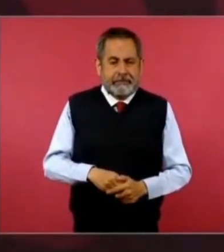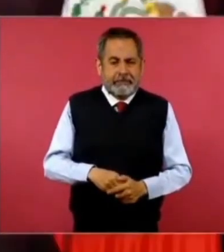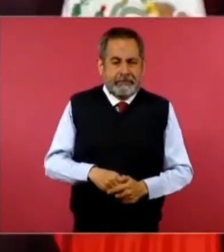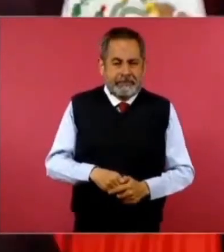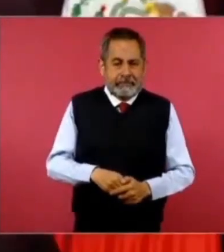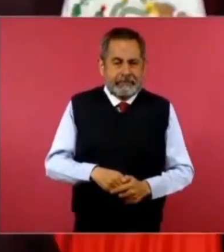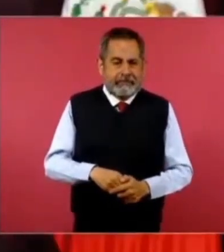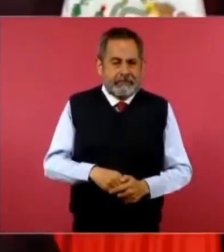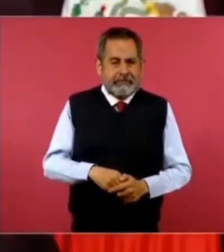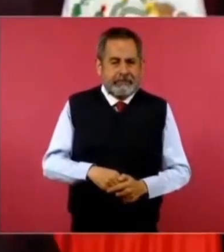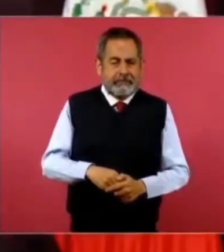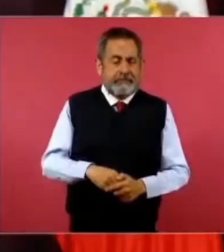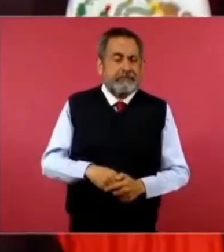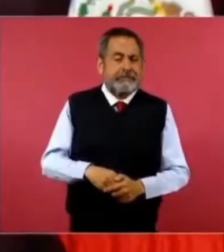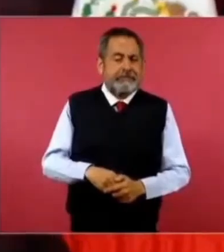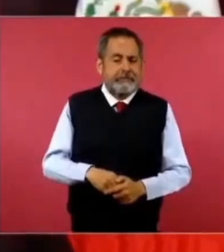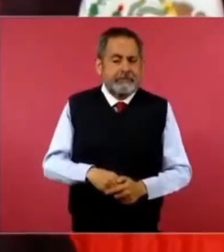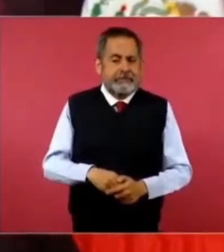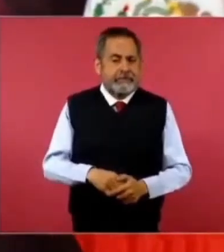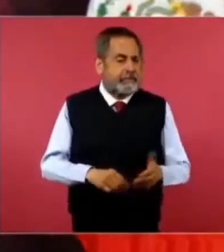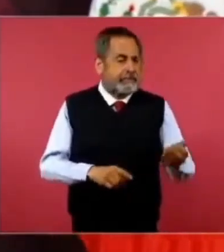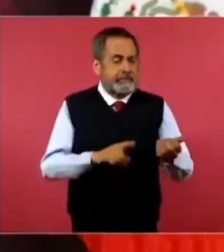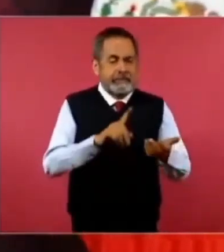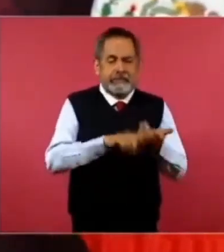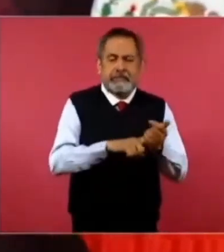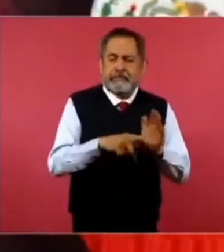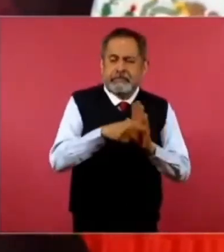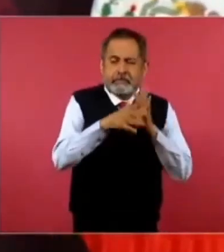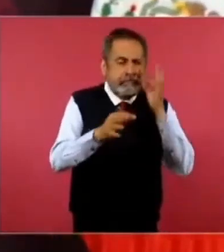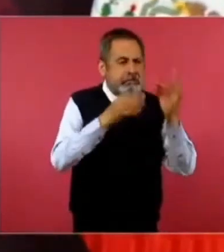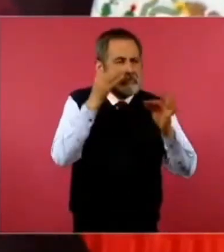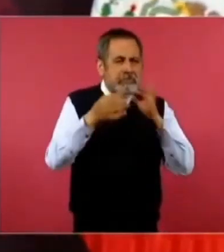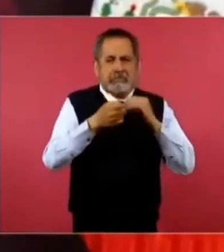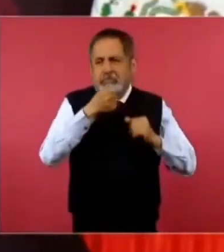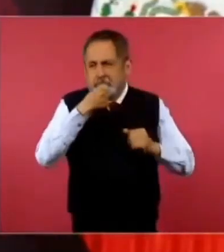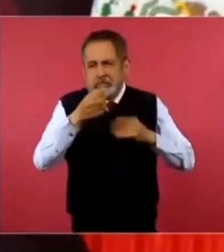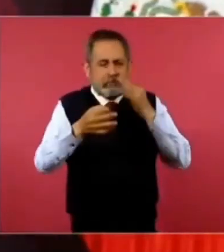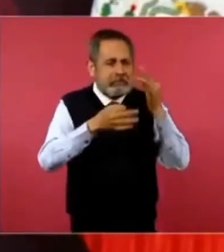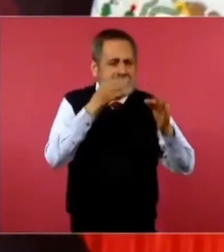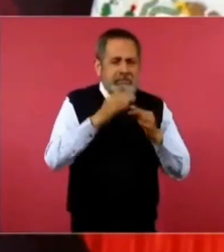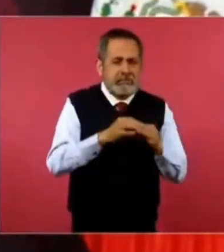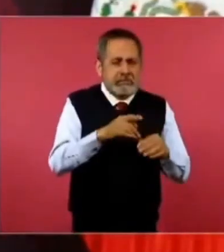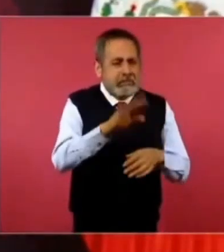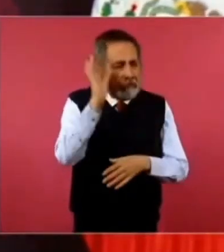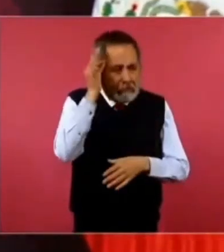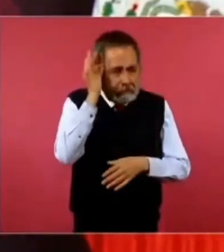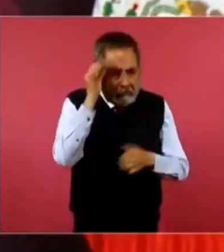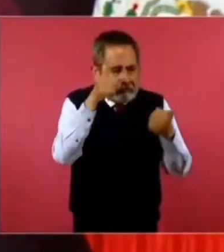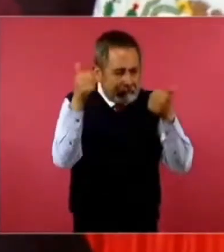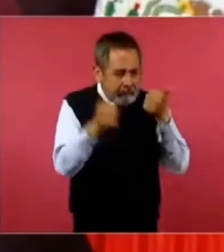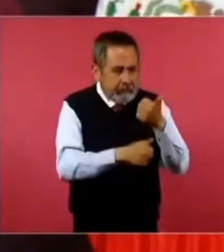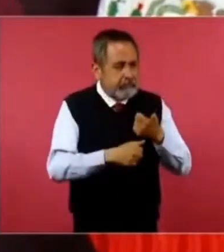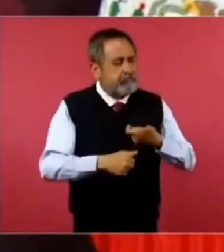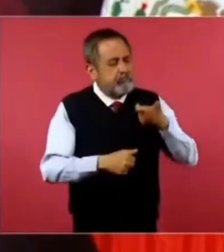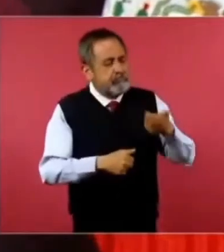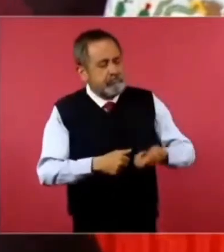que hace un periodismo al servicio de intereses creados.